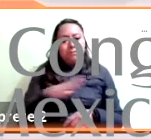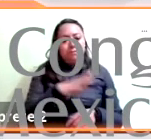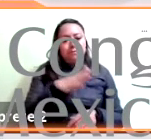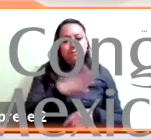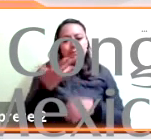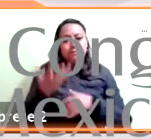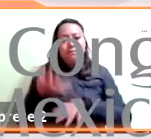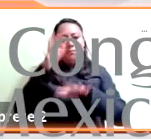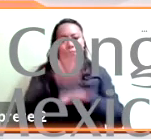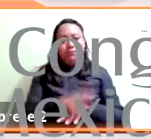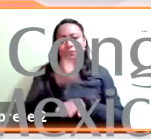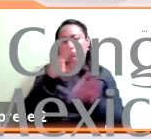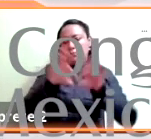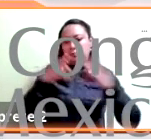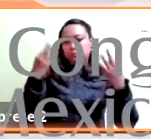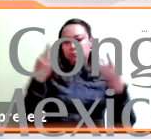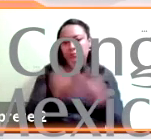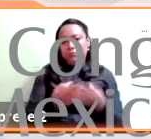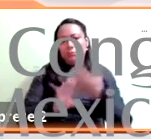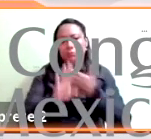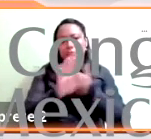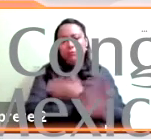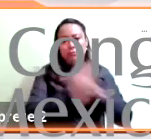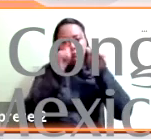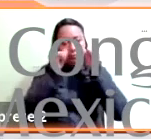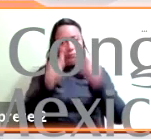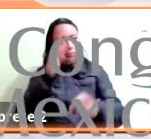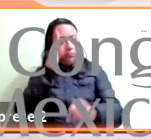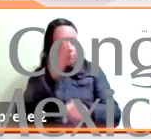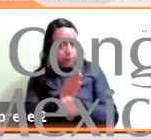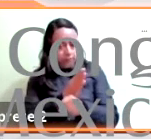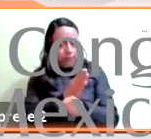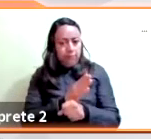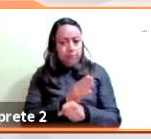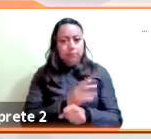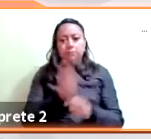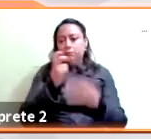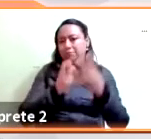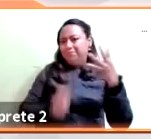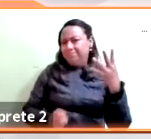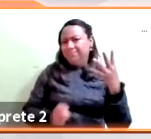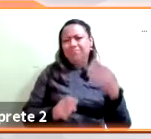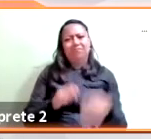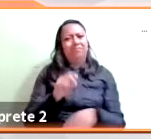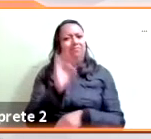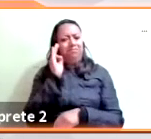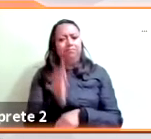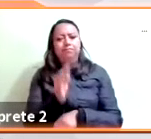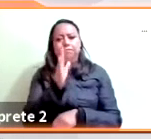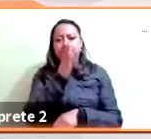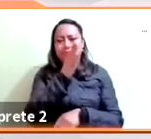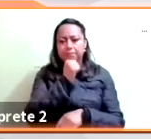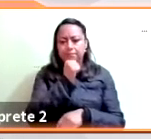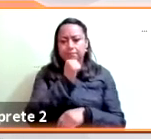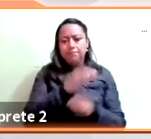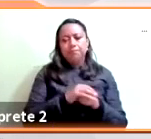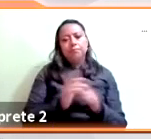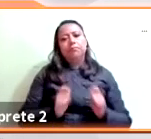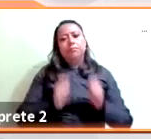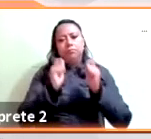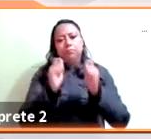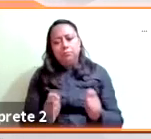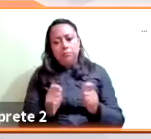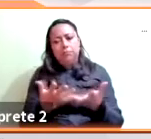un mecanismo para prevenir, atender y sancionar conductas inaceptables, dotando de certeza el acceso de las